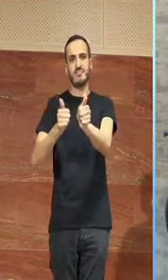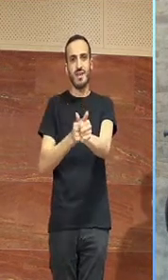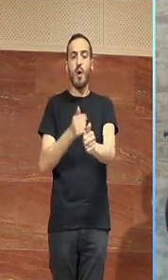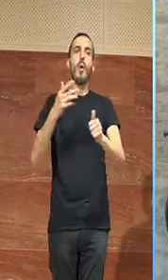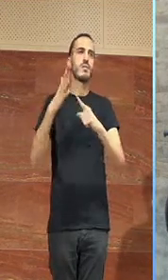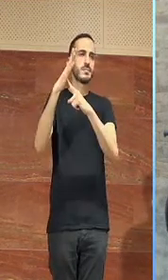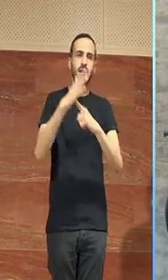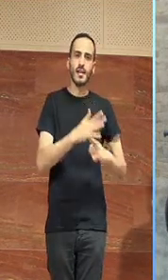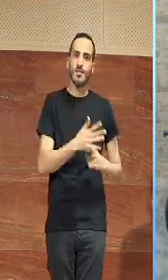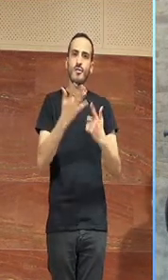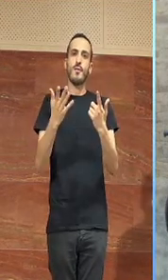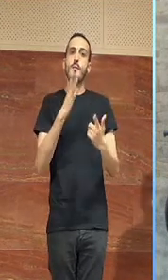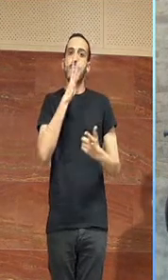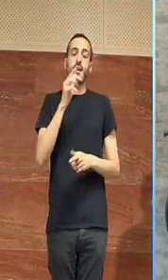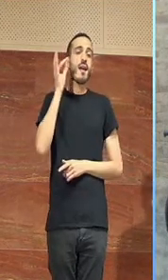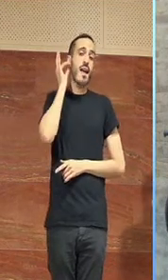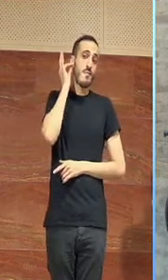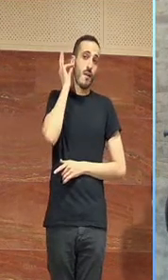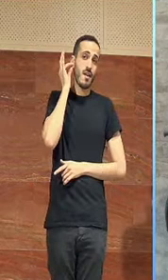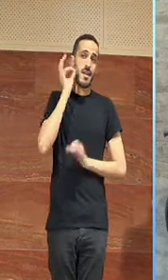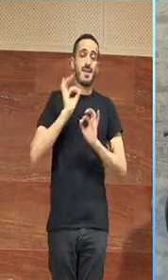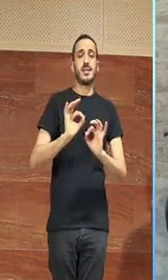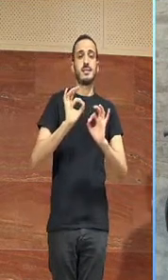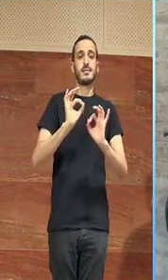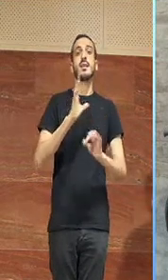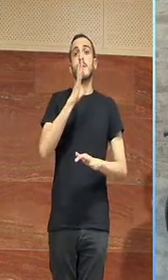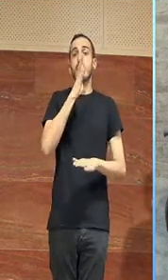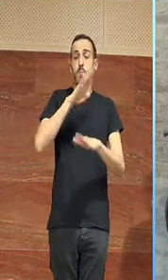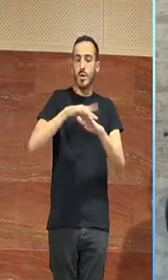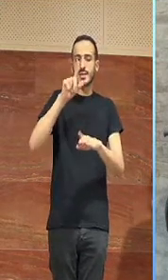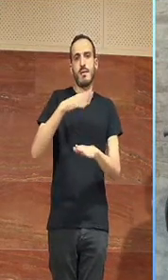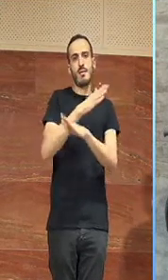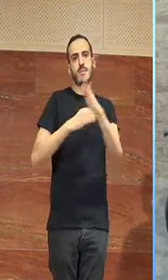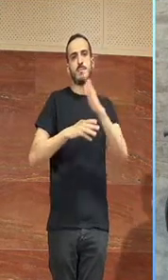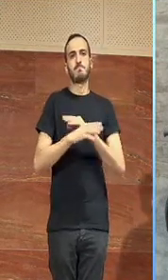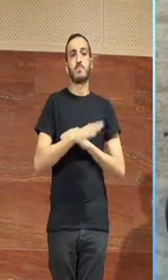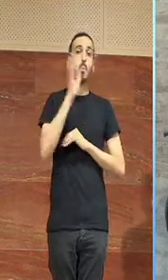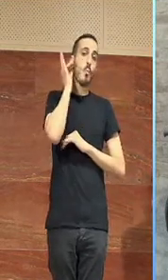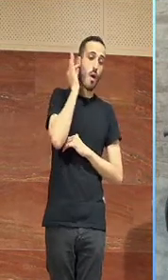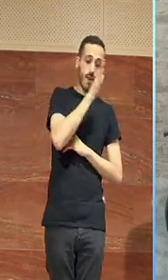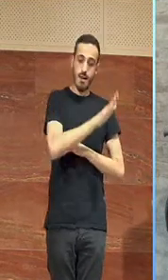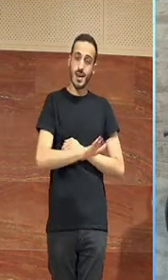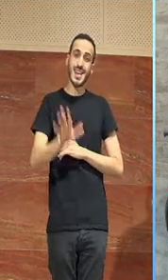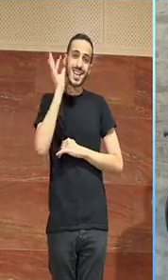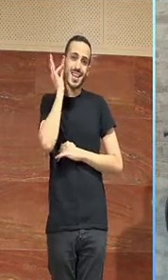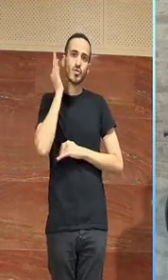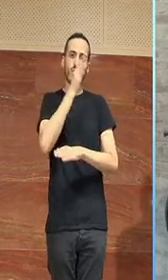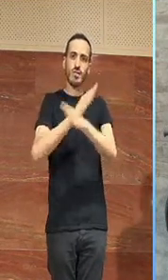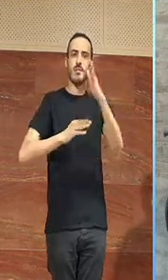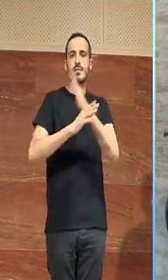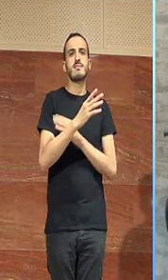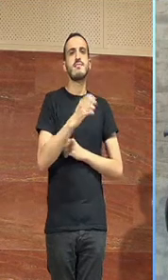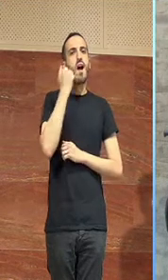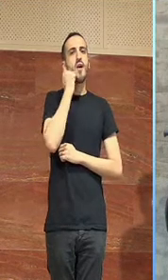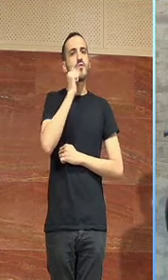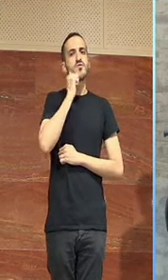exclusión debido a su género y a su discapacidad. Las mujeres y las niñas con discapacidad son particularmente vulnerables al abuso,